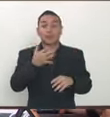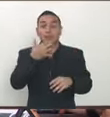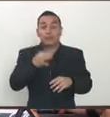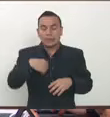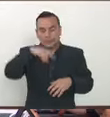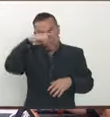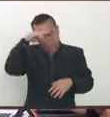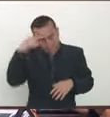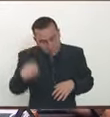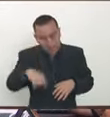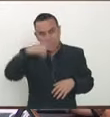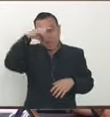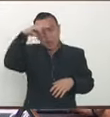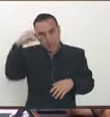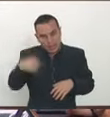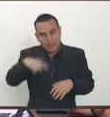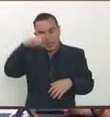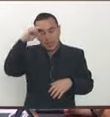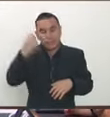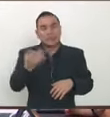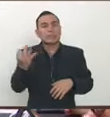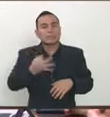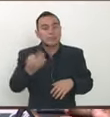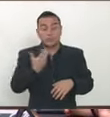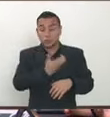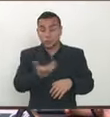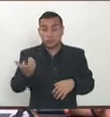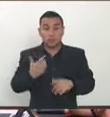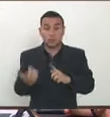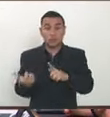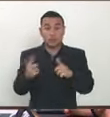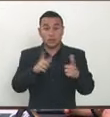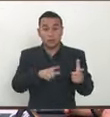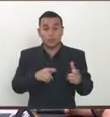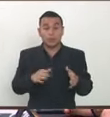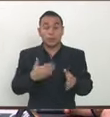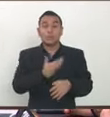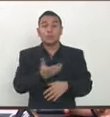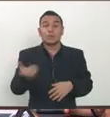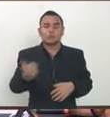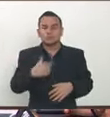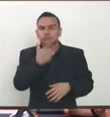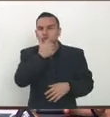lo mejor, pero vamos a prepararnos para lo peor. Creo que ya se disiparon las